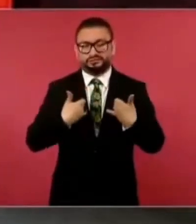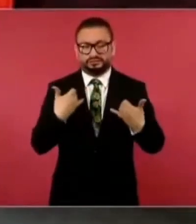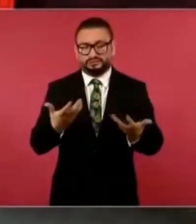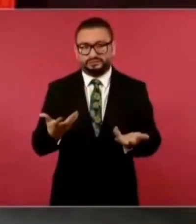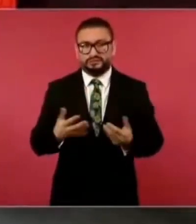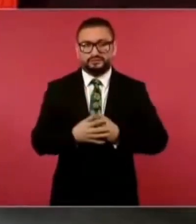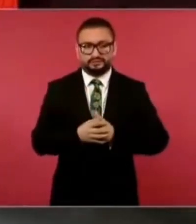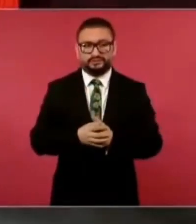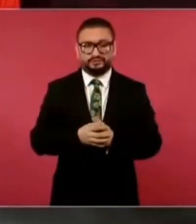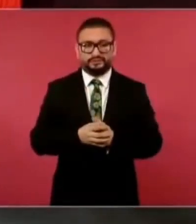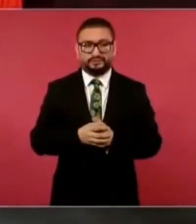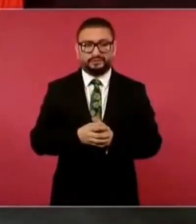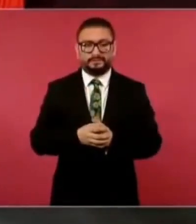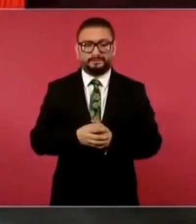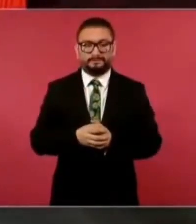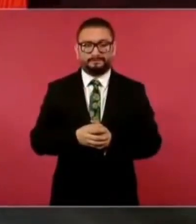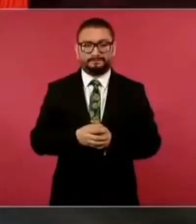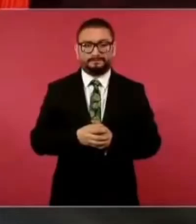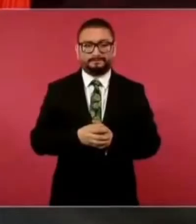Y